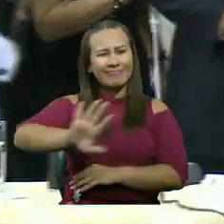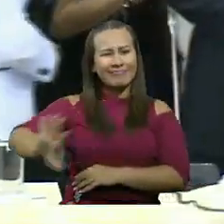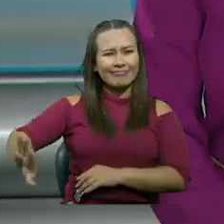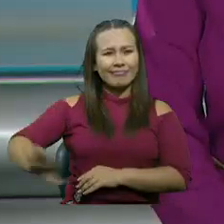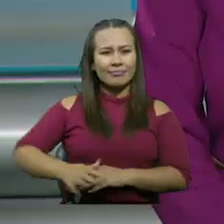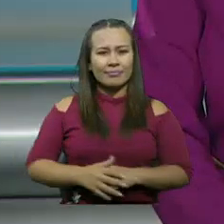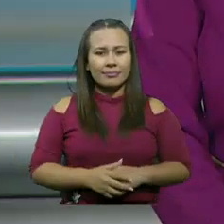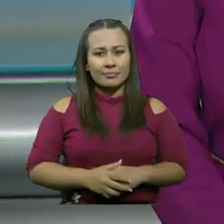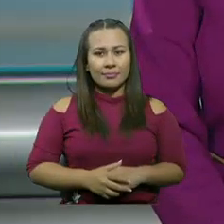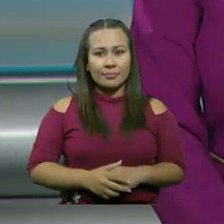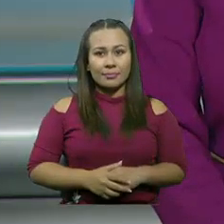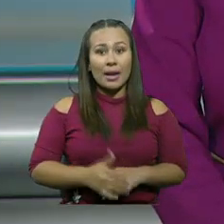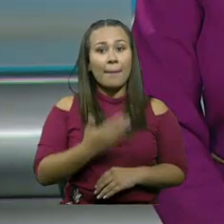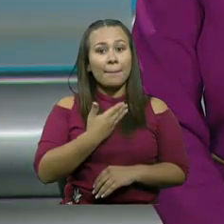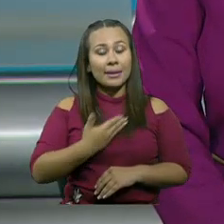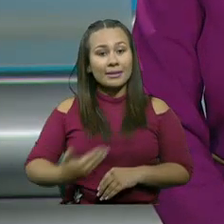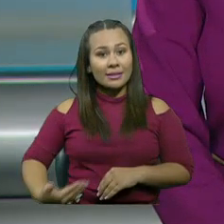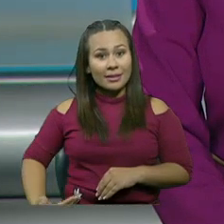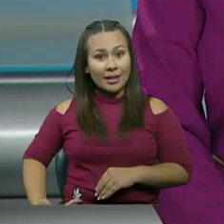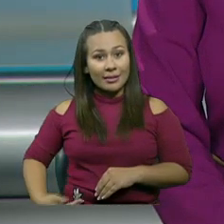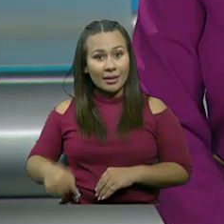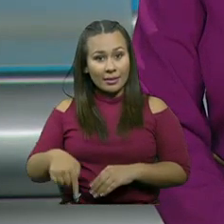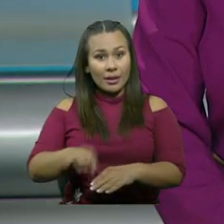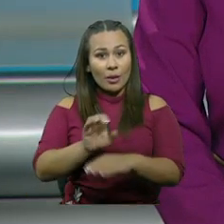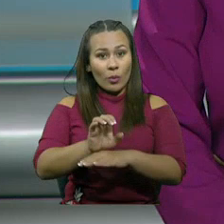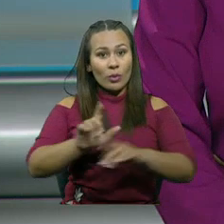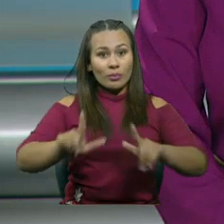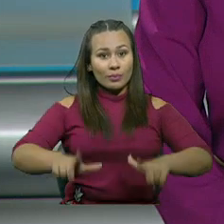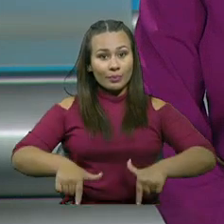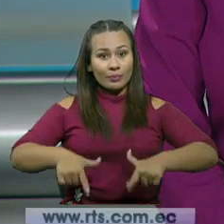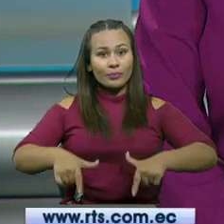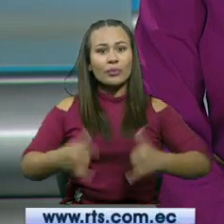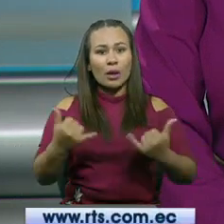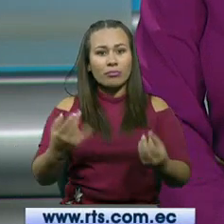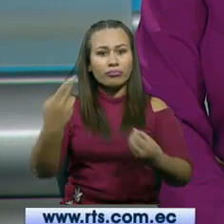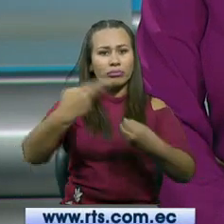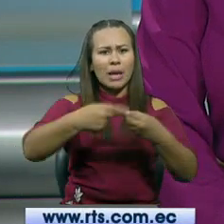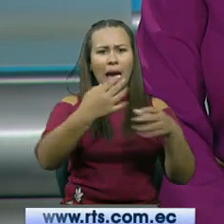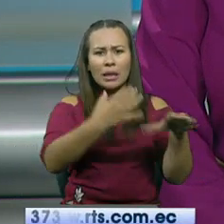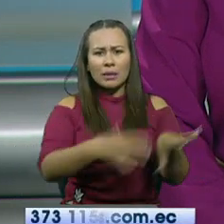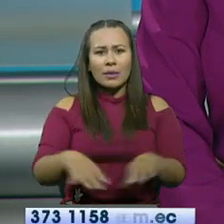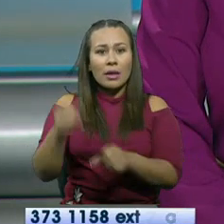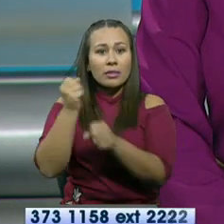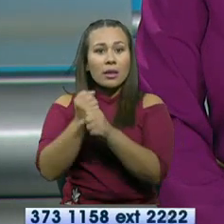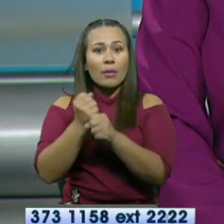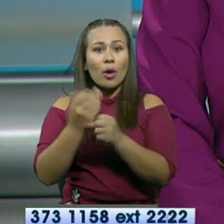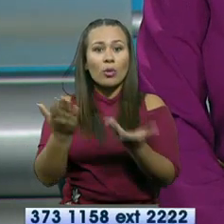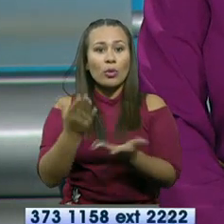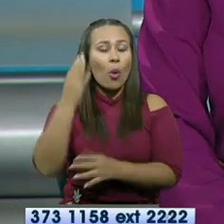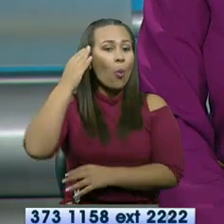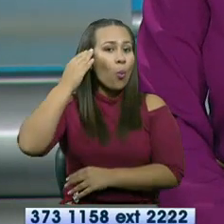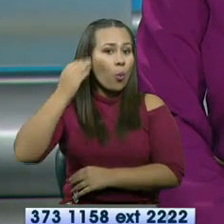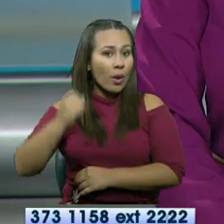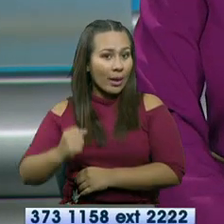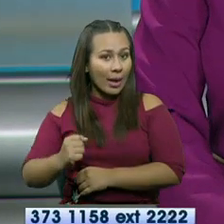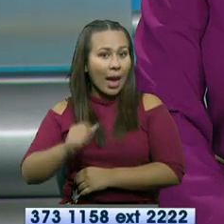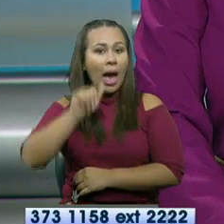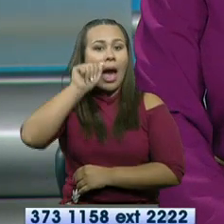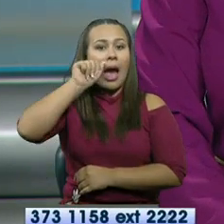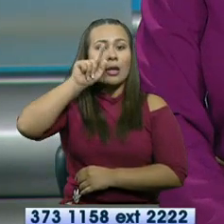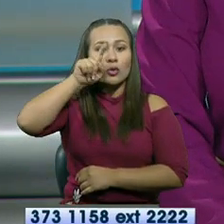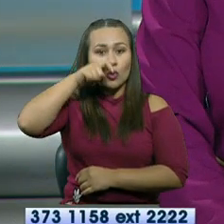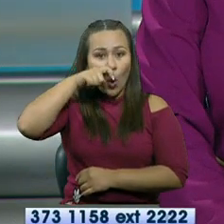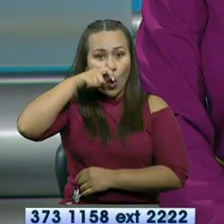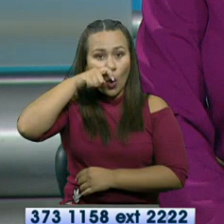Gallo. El presidente de la República, Lenín Moreno, cumplió agenda de trabajo en las ciudades de Cuenca y Azogues. El